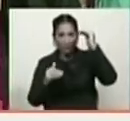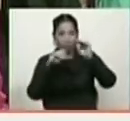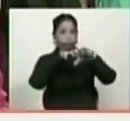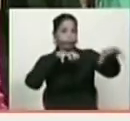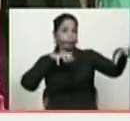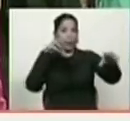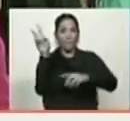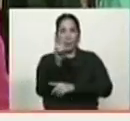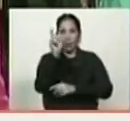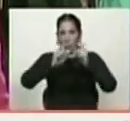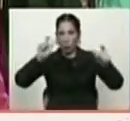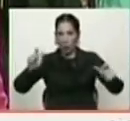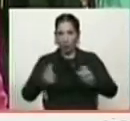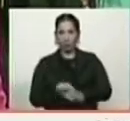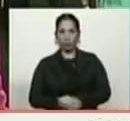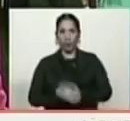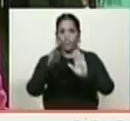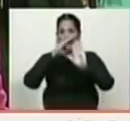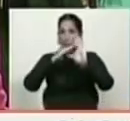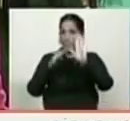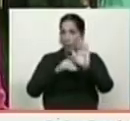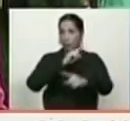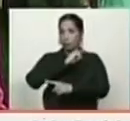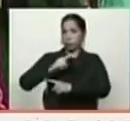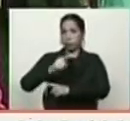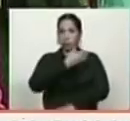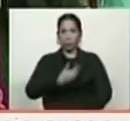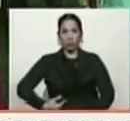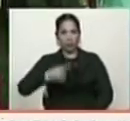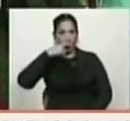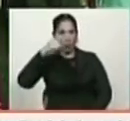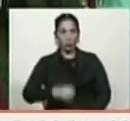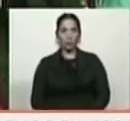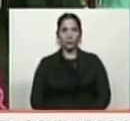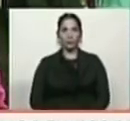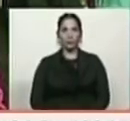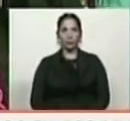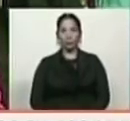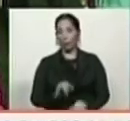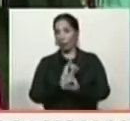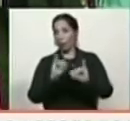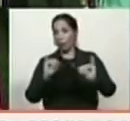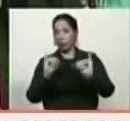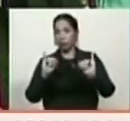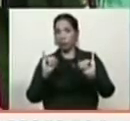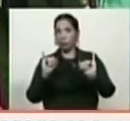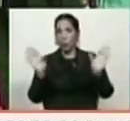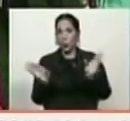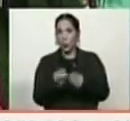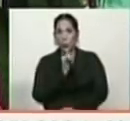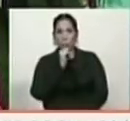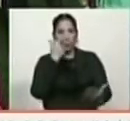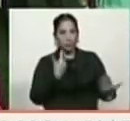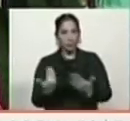venezolanos. Todo esto cumpliendo las instrucciones del presidente de la República, Nicolás Maduro. Esta es la información que manejamos hasta ahora y con ella devolvemos el pase al estudio. Adelante.